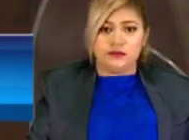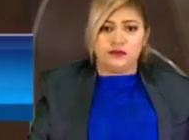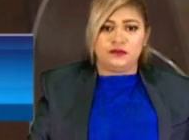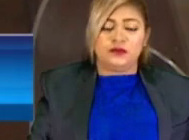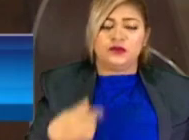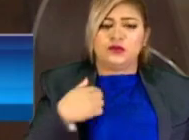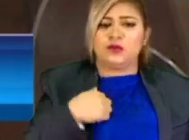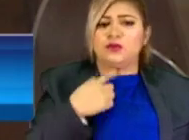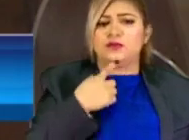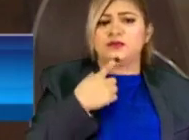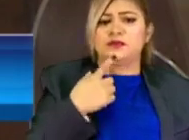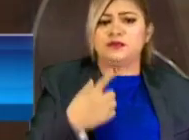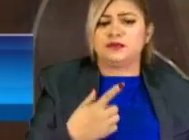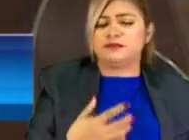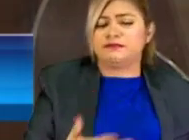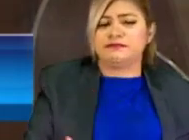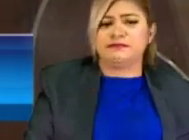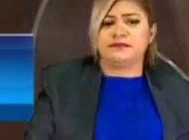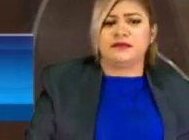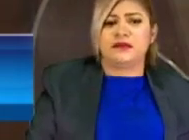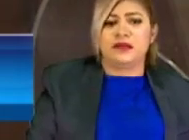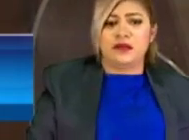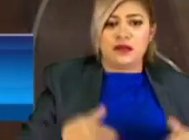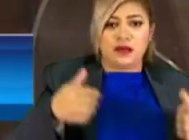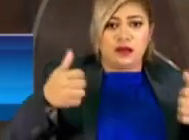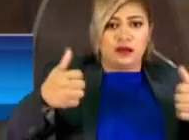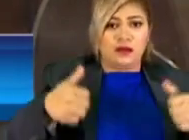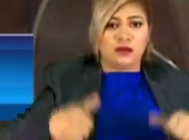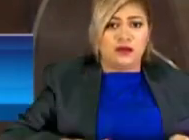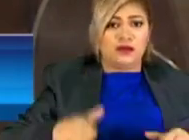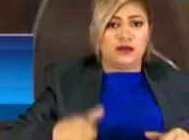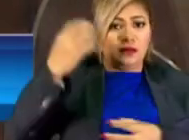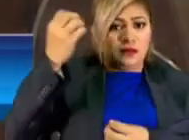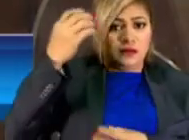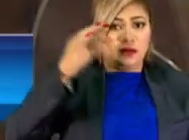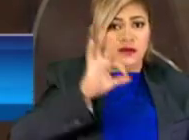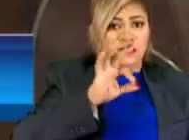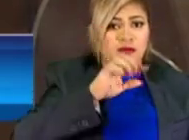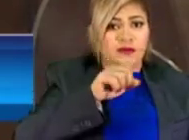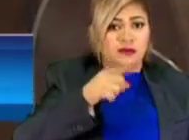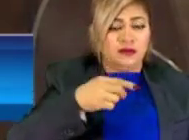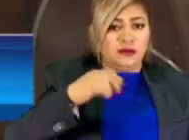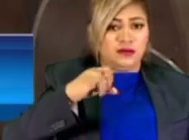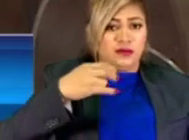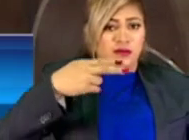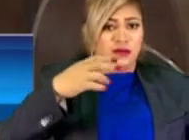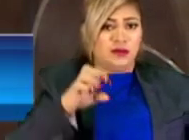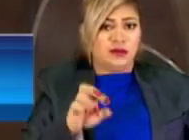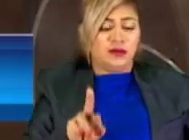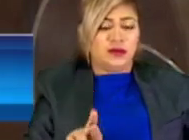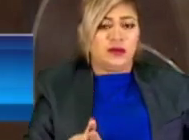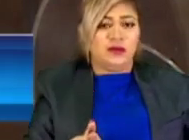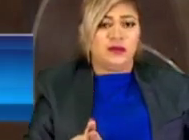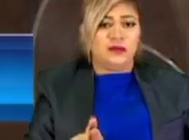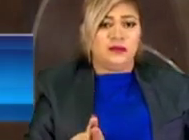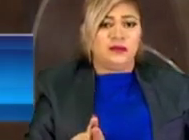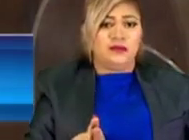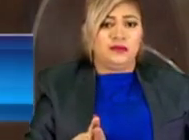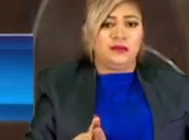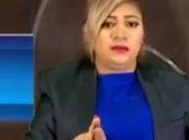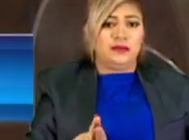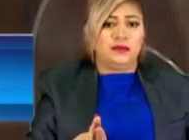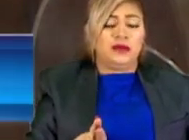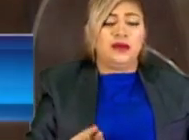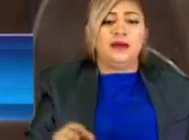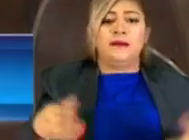anuncio que de acuerdo a información de Pfizer Bélgica y aduanas,